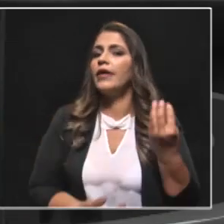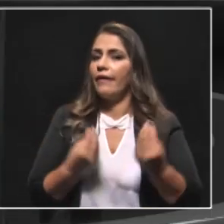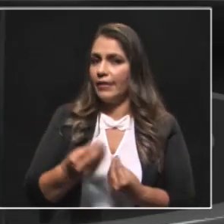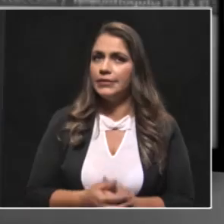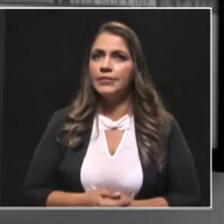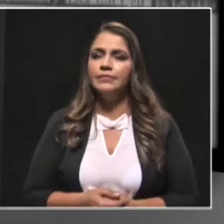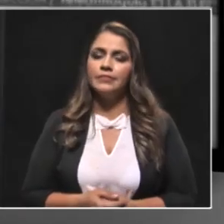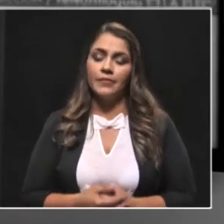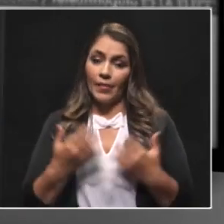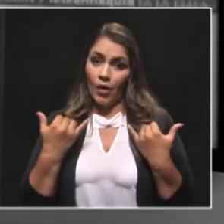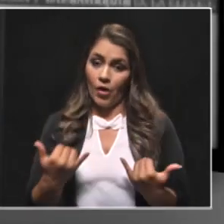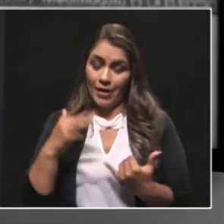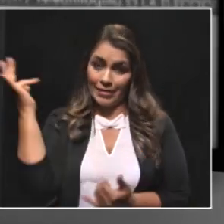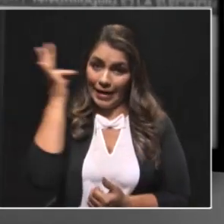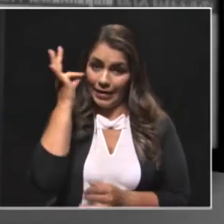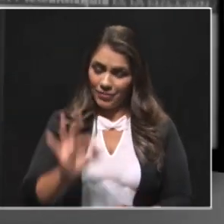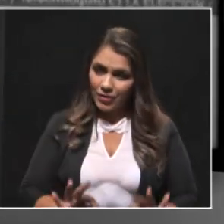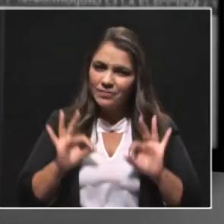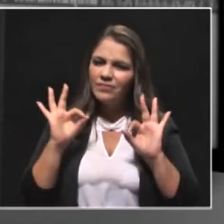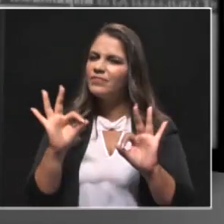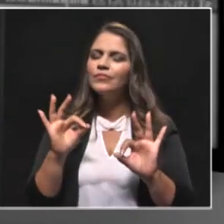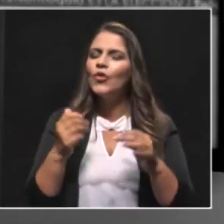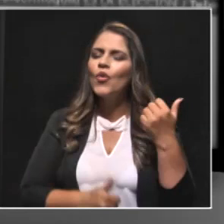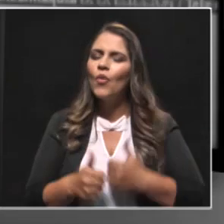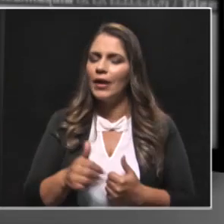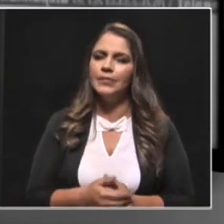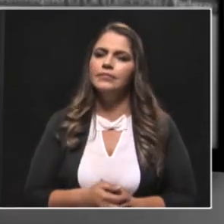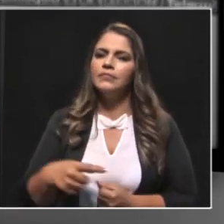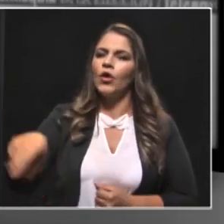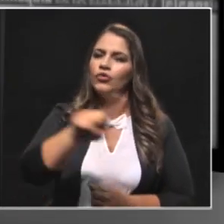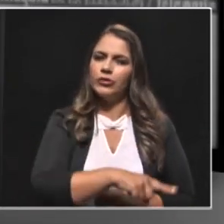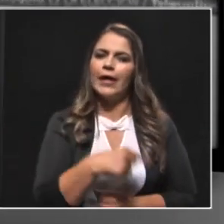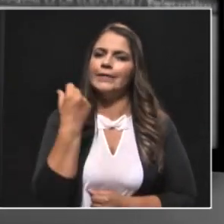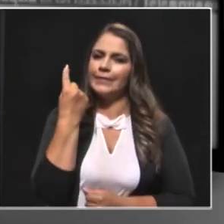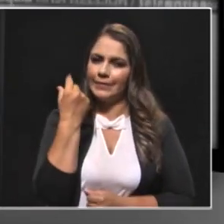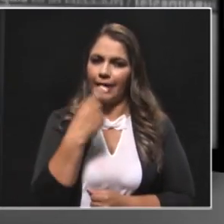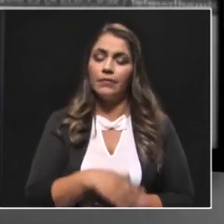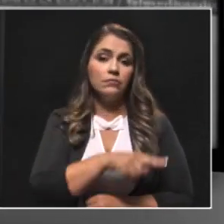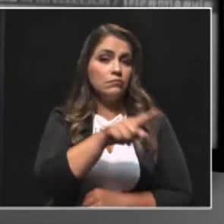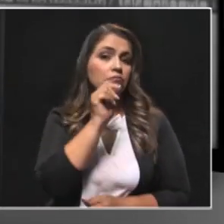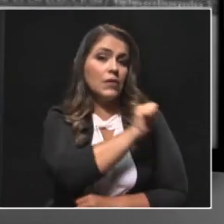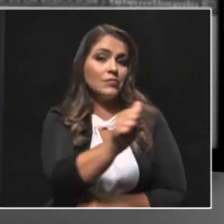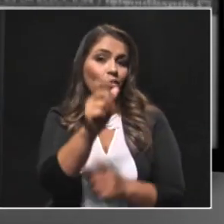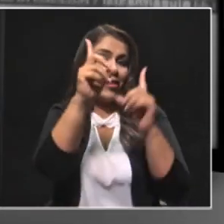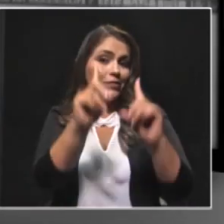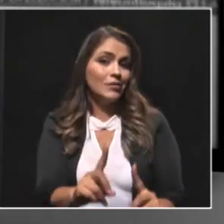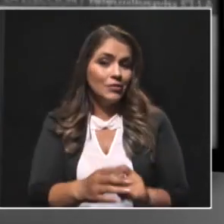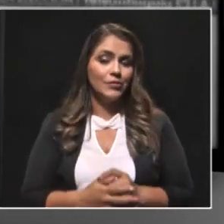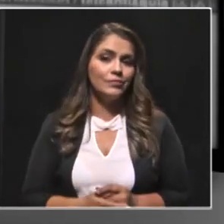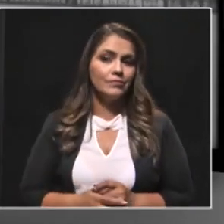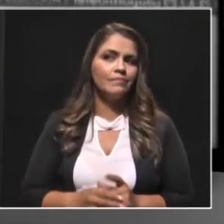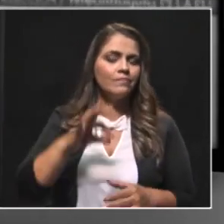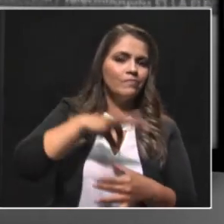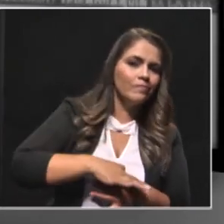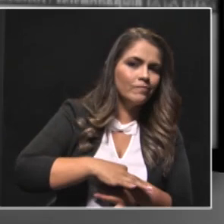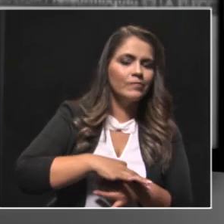esa es la idea de este proyecto de Teleantioquia y la Elección, de ayudarles a entender que ustedes tienen la decisión, que deben tomar la decisión de